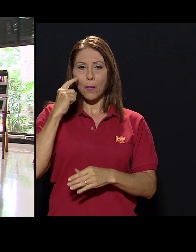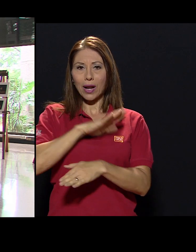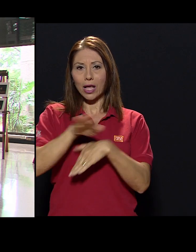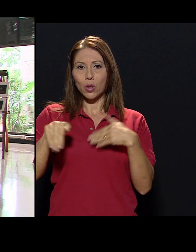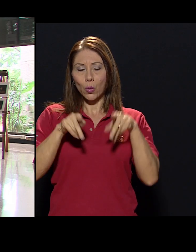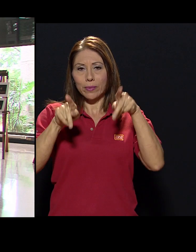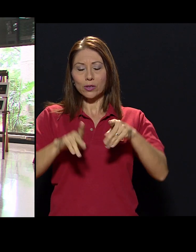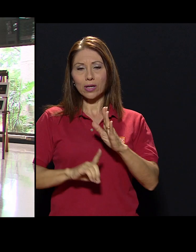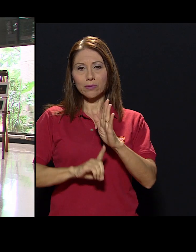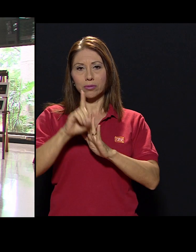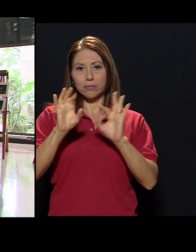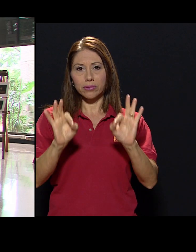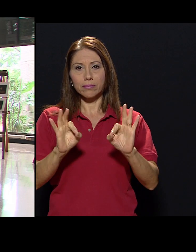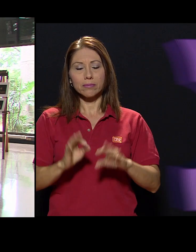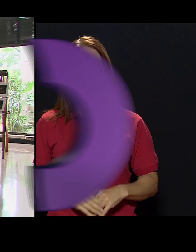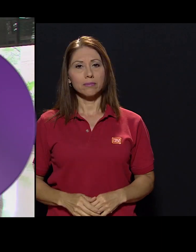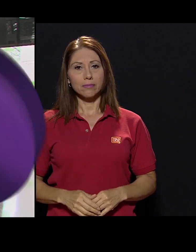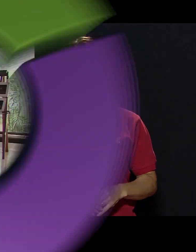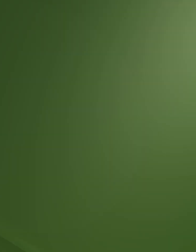desarrollo De todas y todos